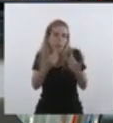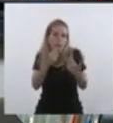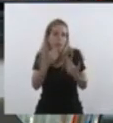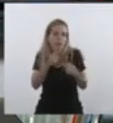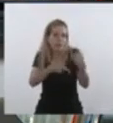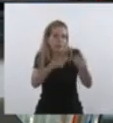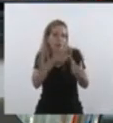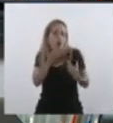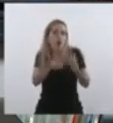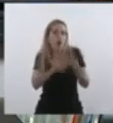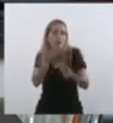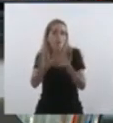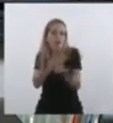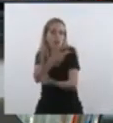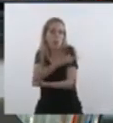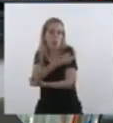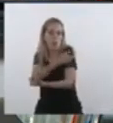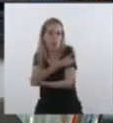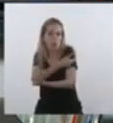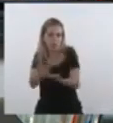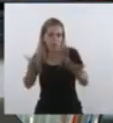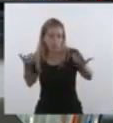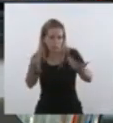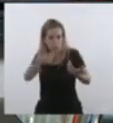a vacunas y vacunando a su pueblo.